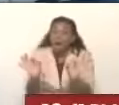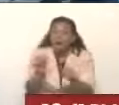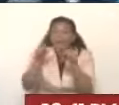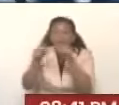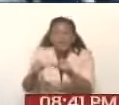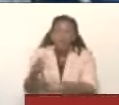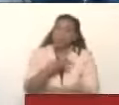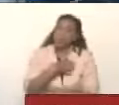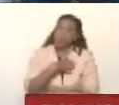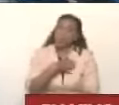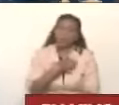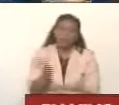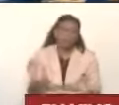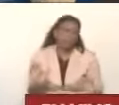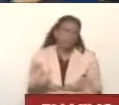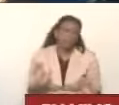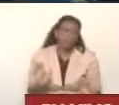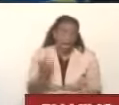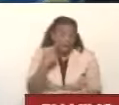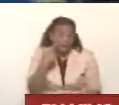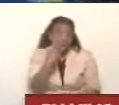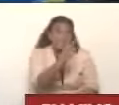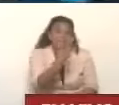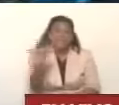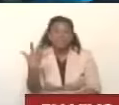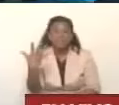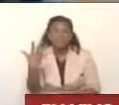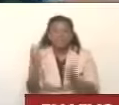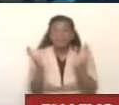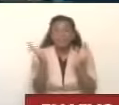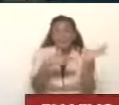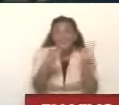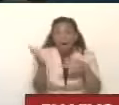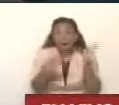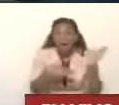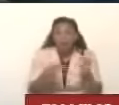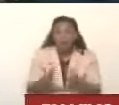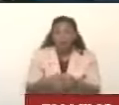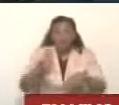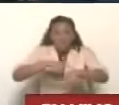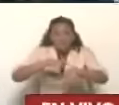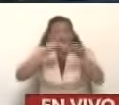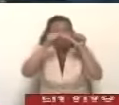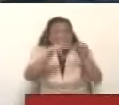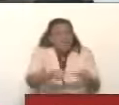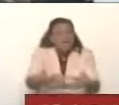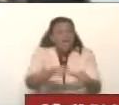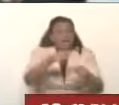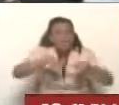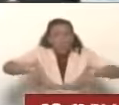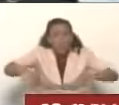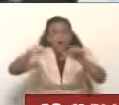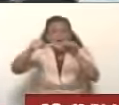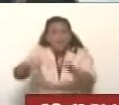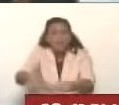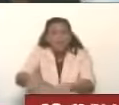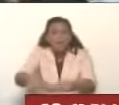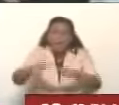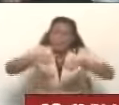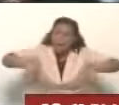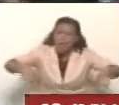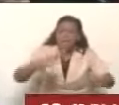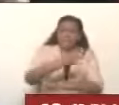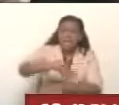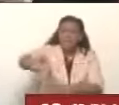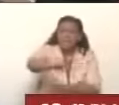fijo. Ahí está el 25 de marzo. Fecha fija, sitio fijo, Plaza Diego